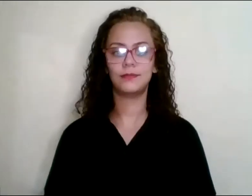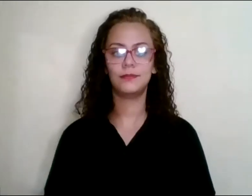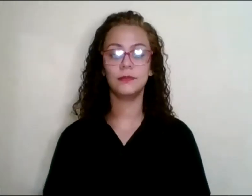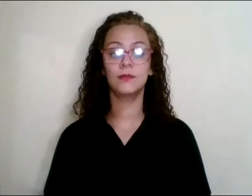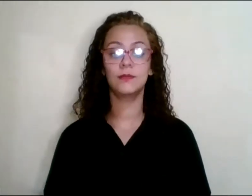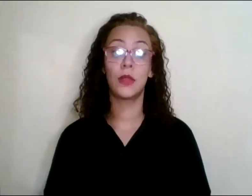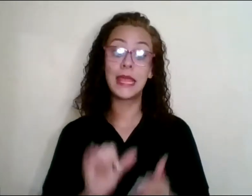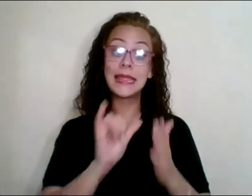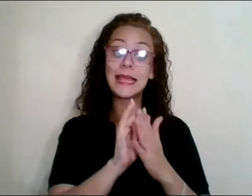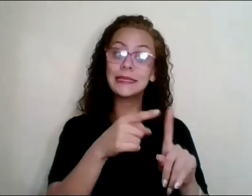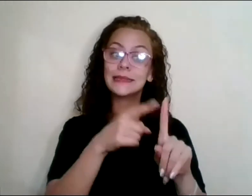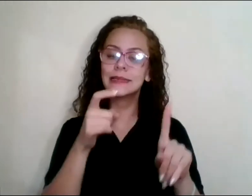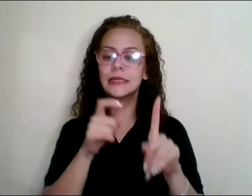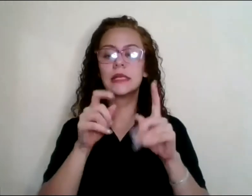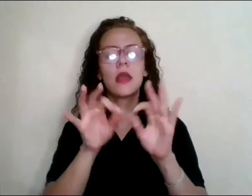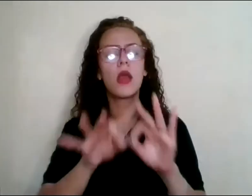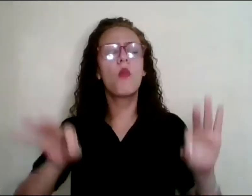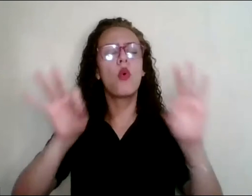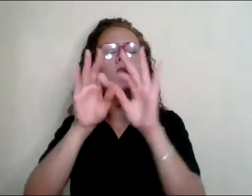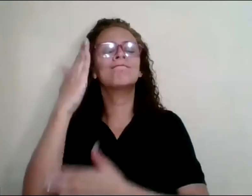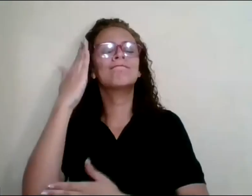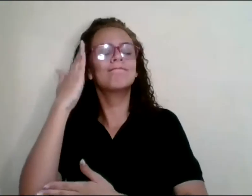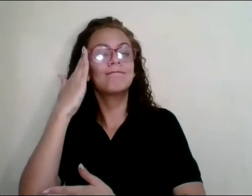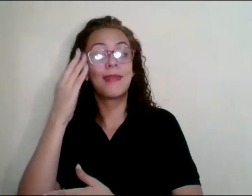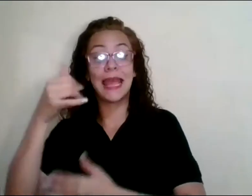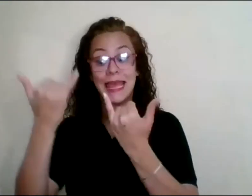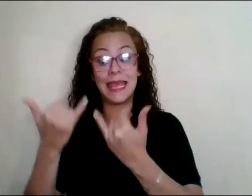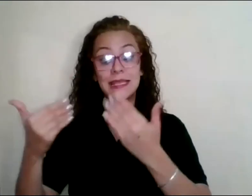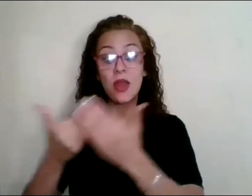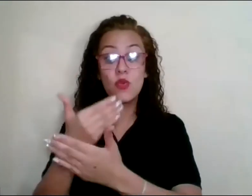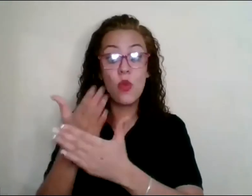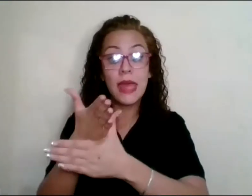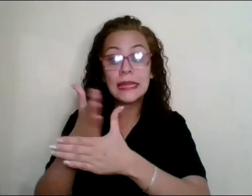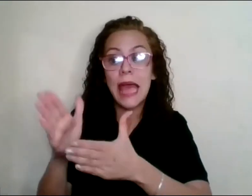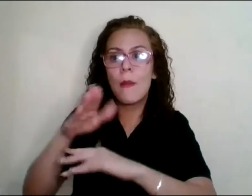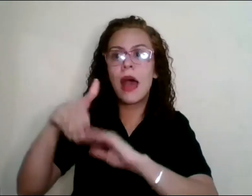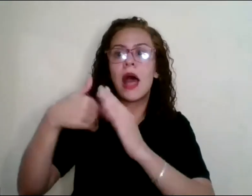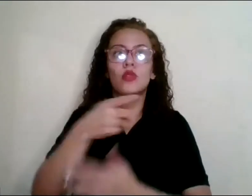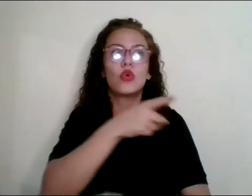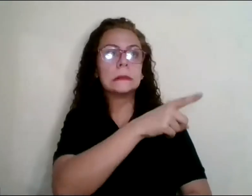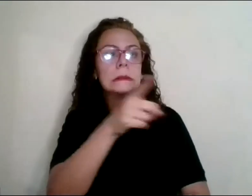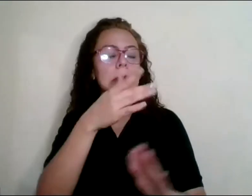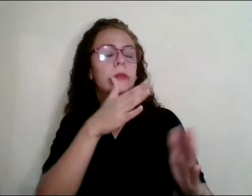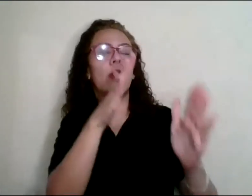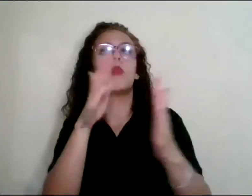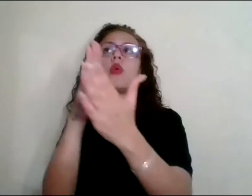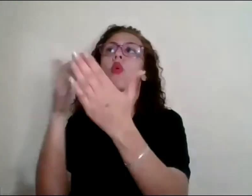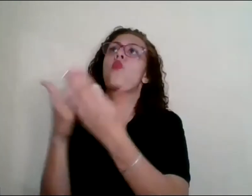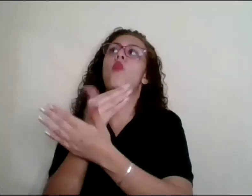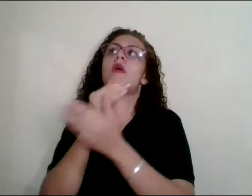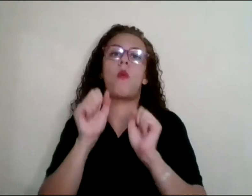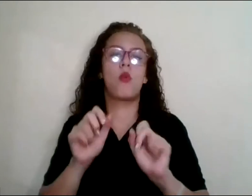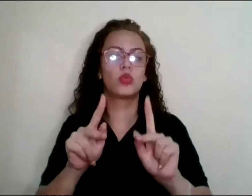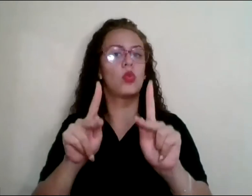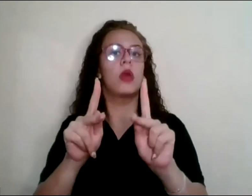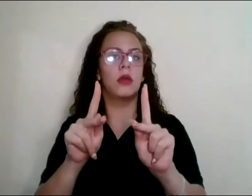ahí la importancia de tomar conciencia de que en esta nueva etapa todos estamos enfrentando unas nuevas oportunidades